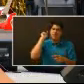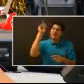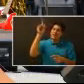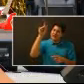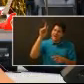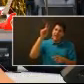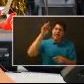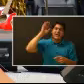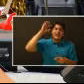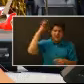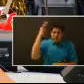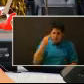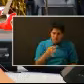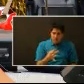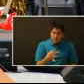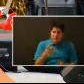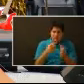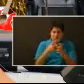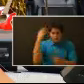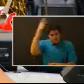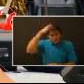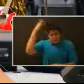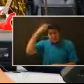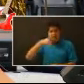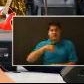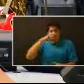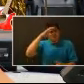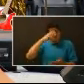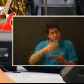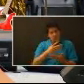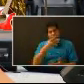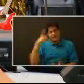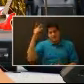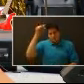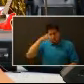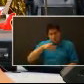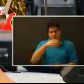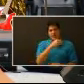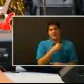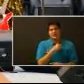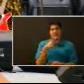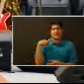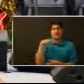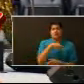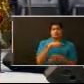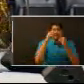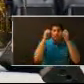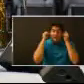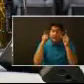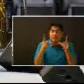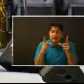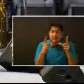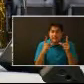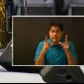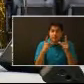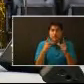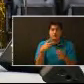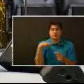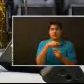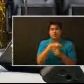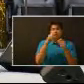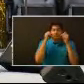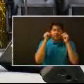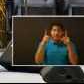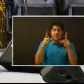las profecías. Y yo creo que Dios hoy quiere que nosotros despertemos, que despertemos a